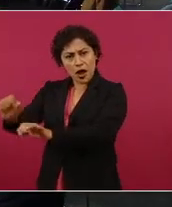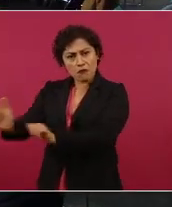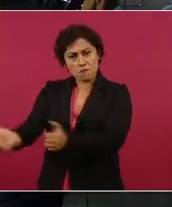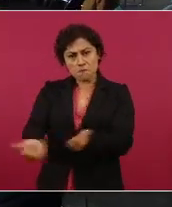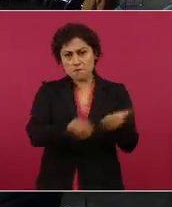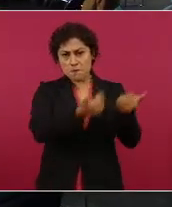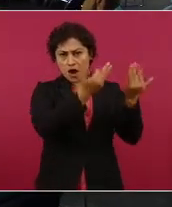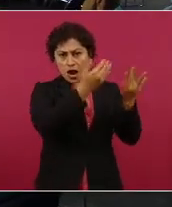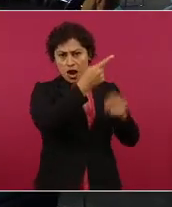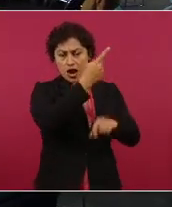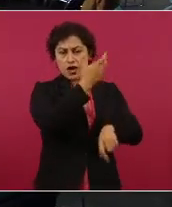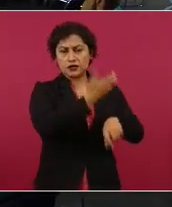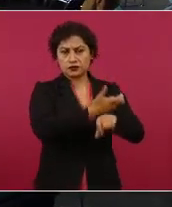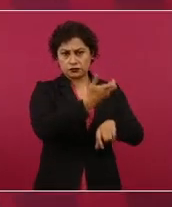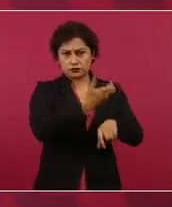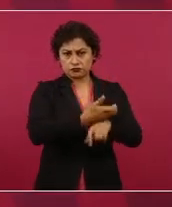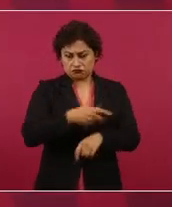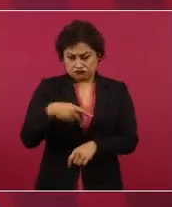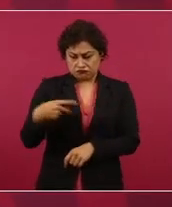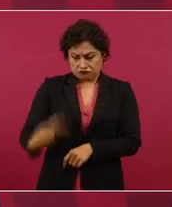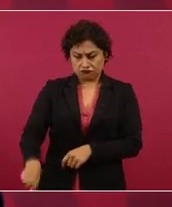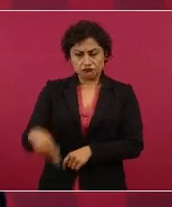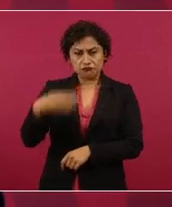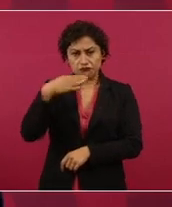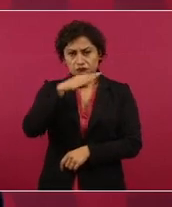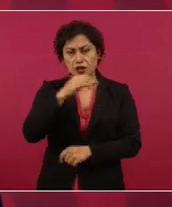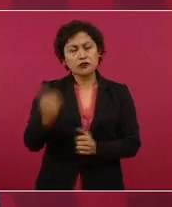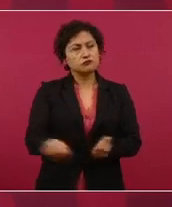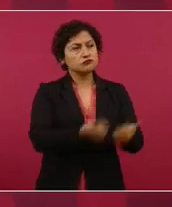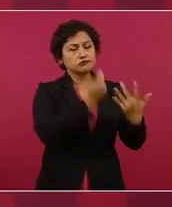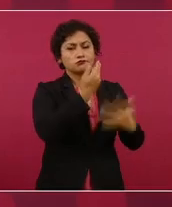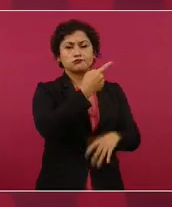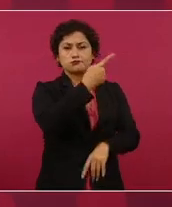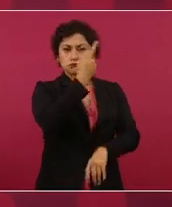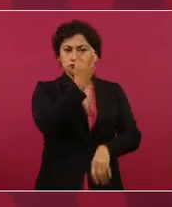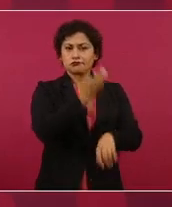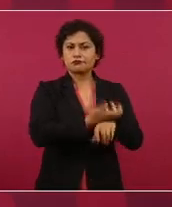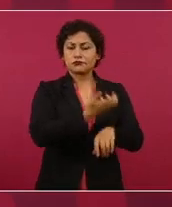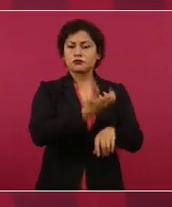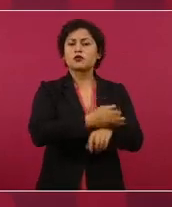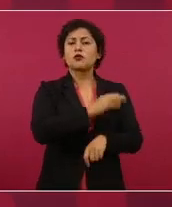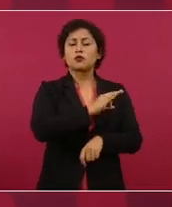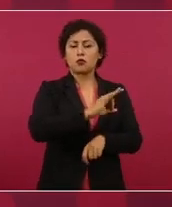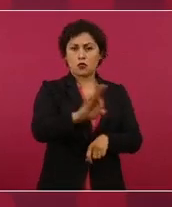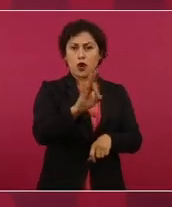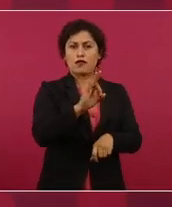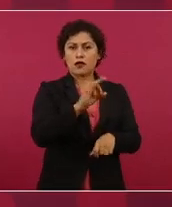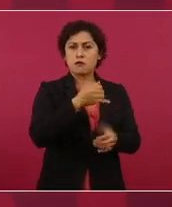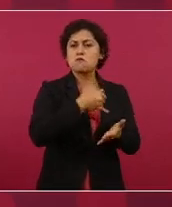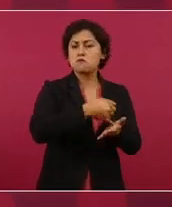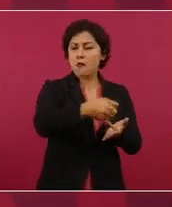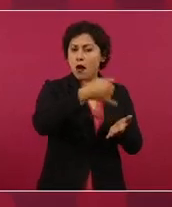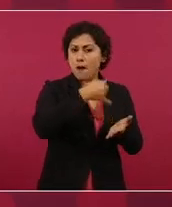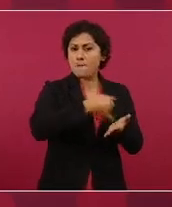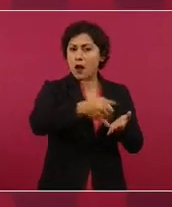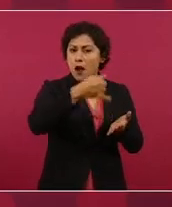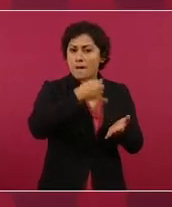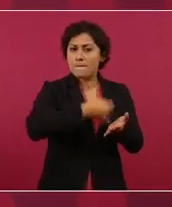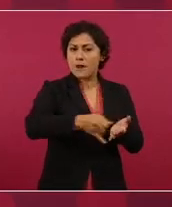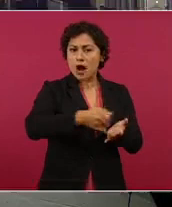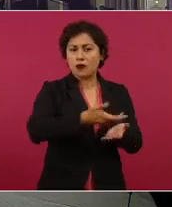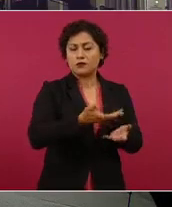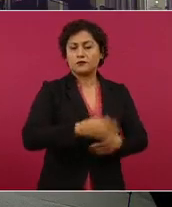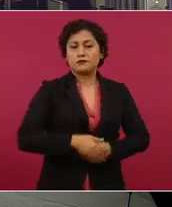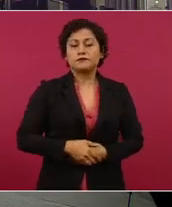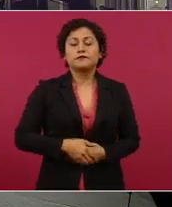maíces criollos nativos, ellos podrían producir con esas semillas. ¿Y